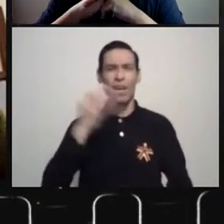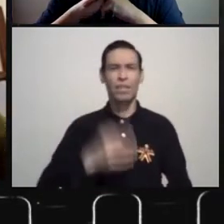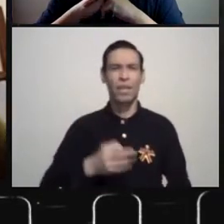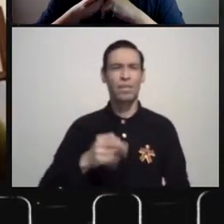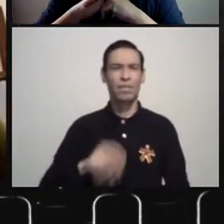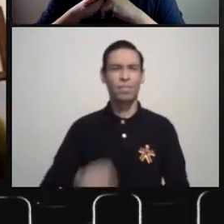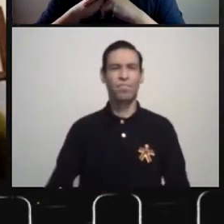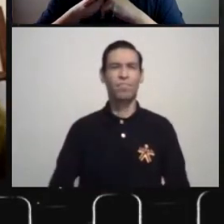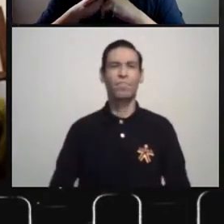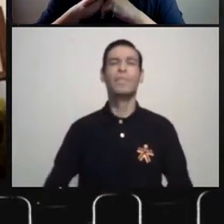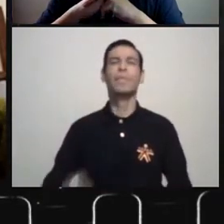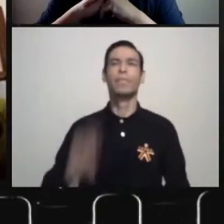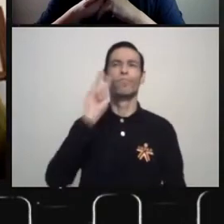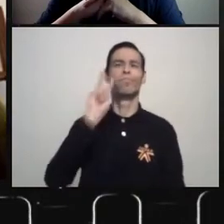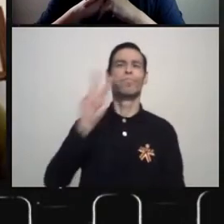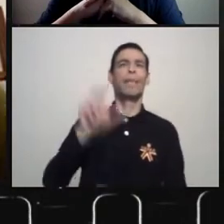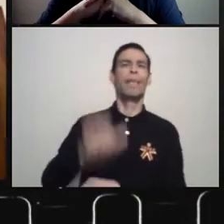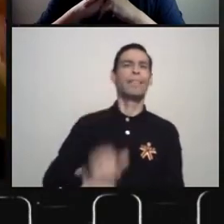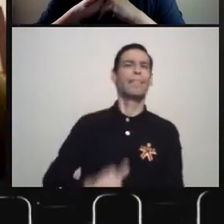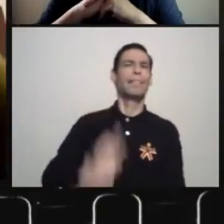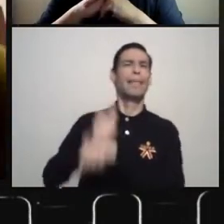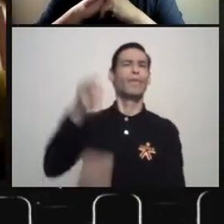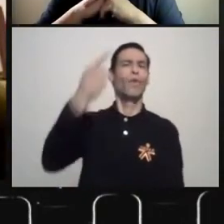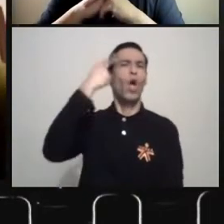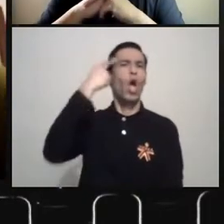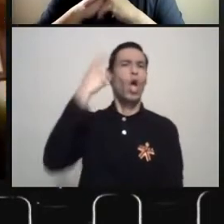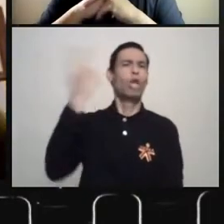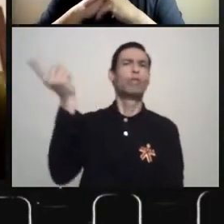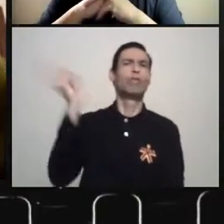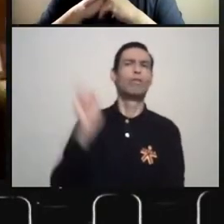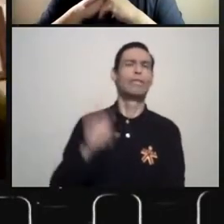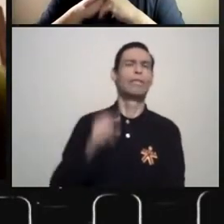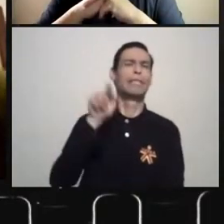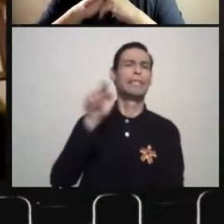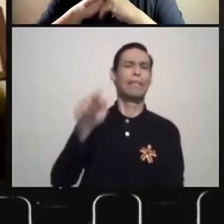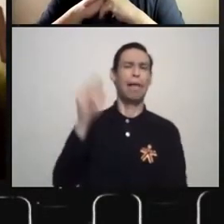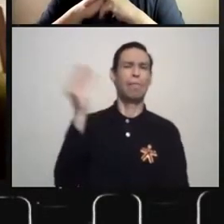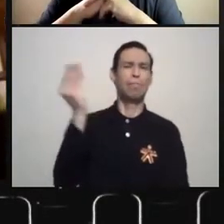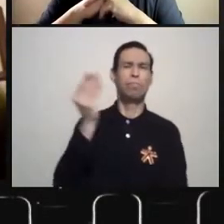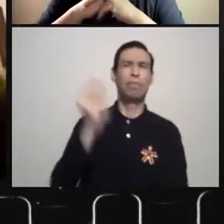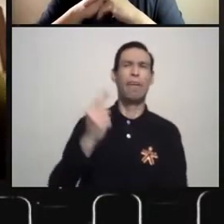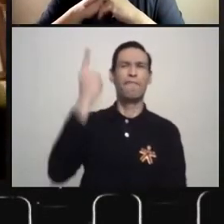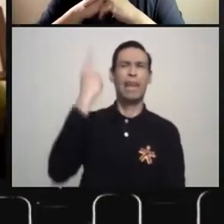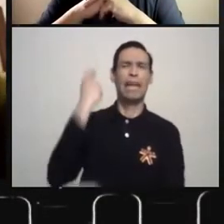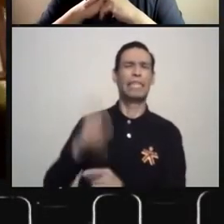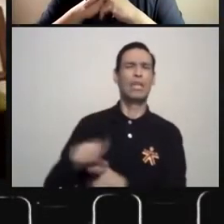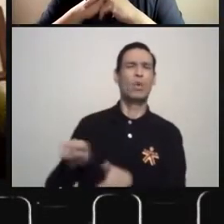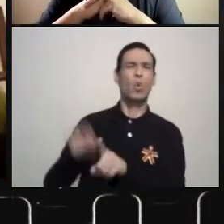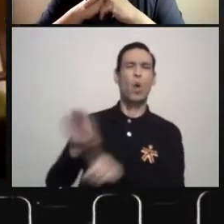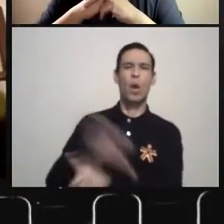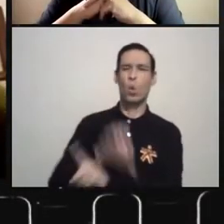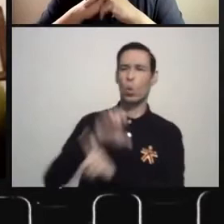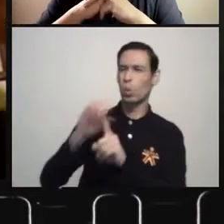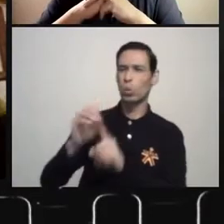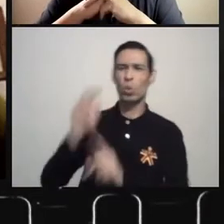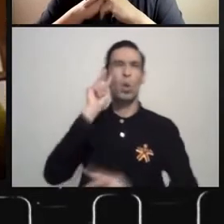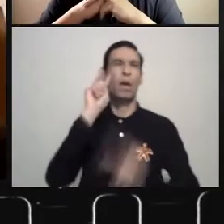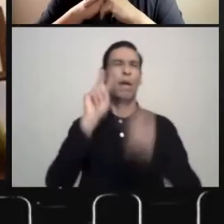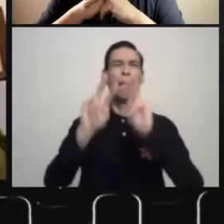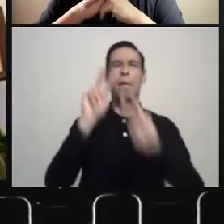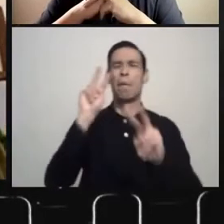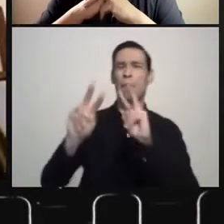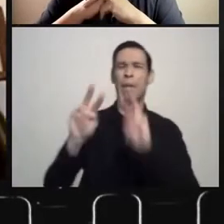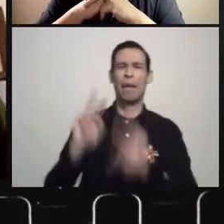tiene ni idea de nada y que no quiso como meterse cultura y cosas y saber y imágenes y